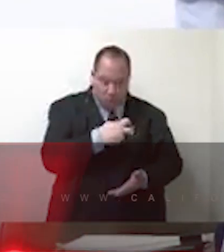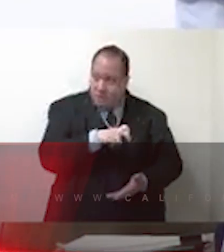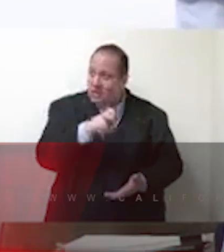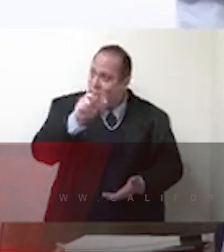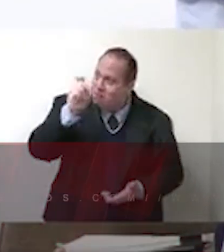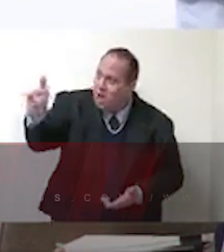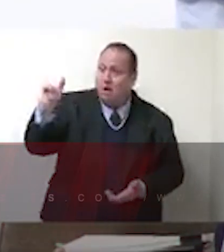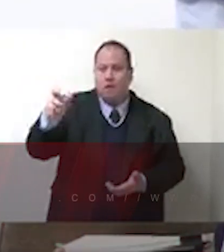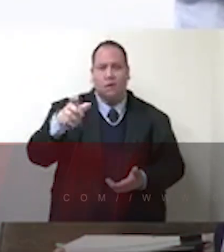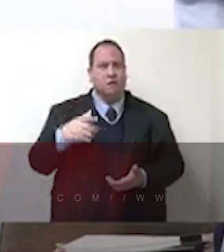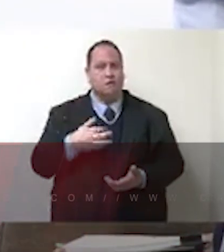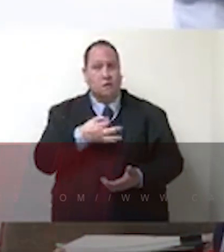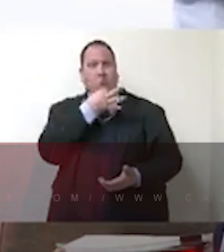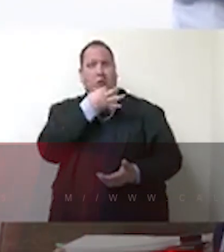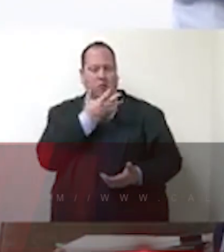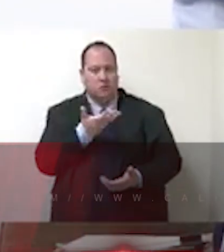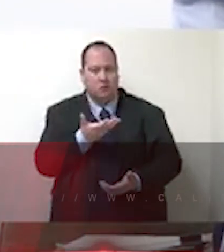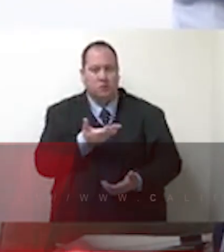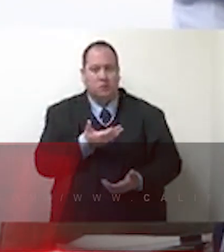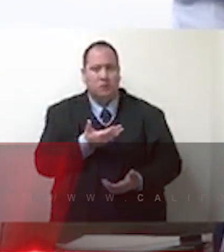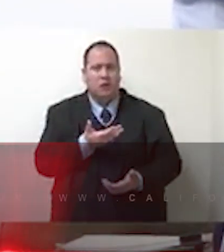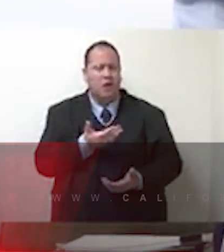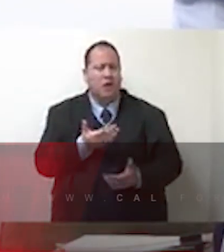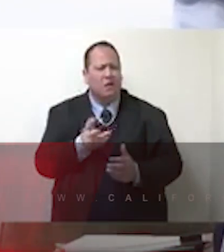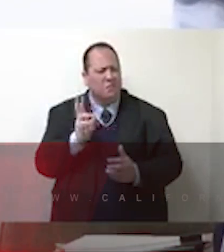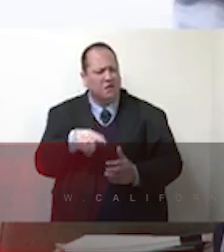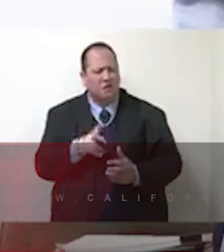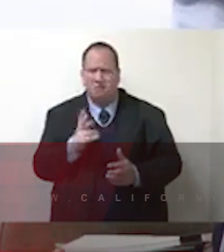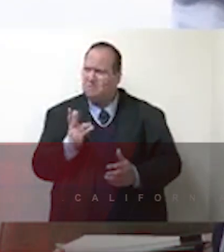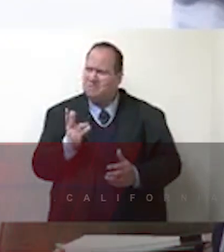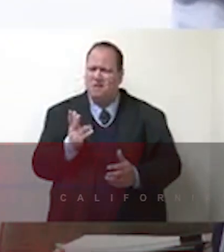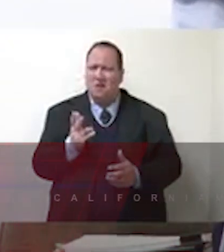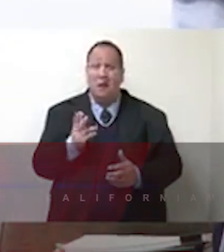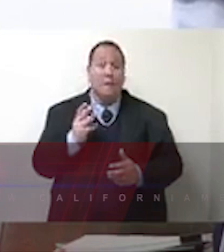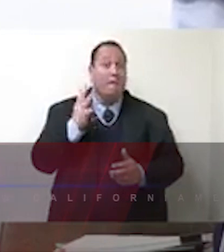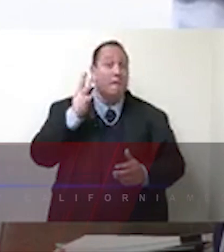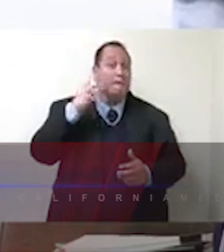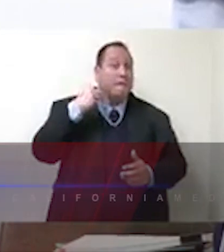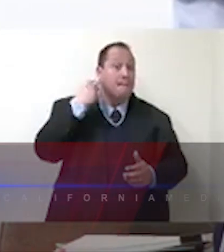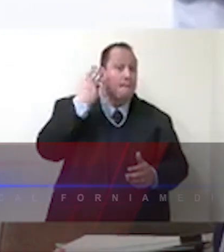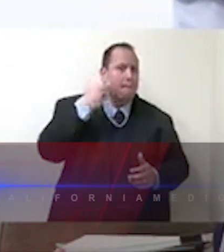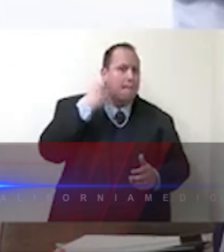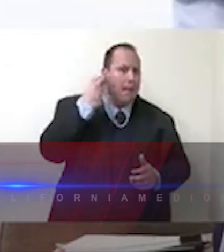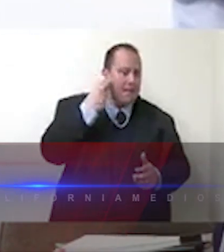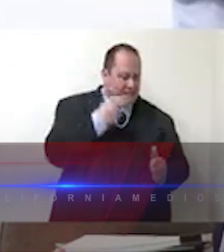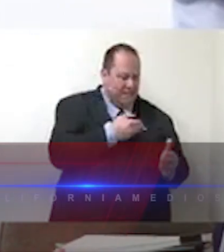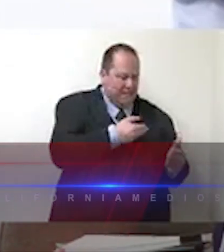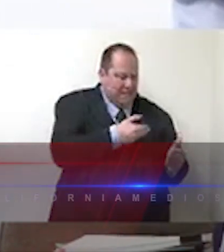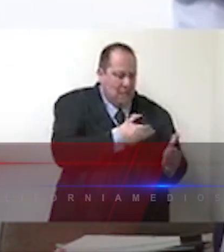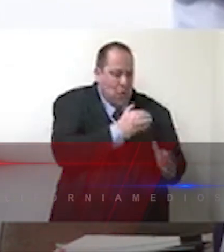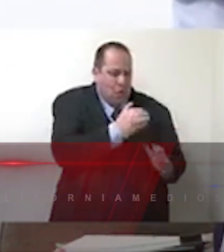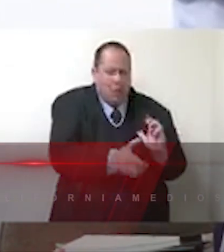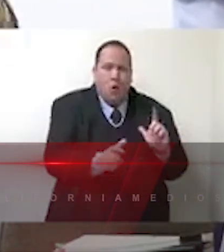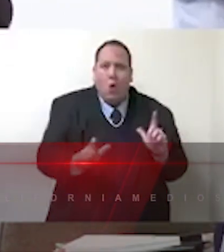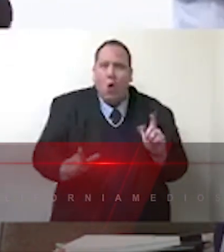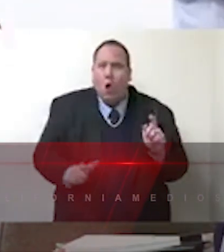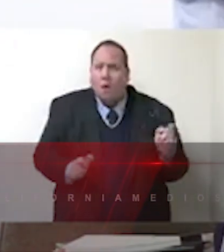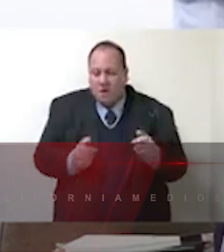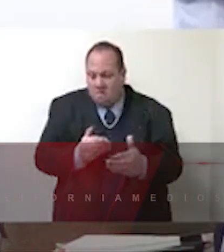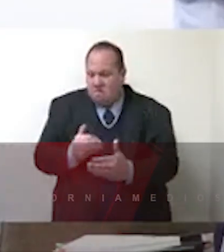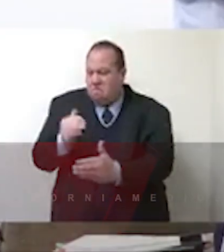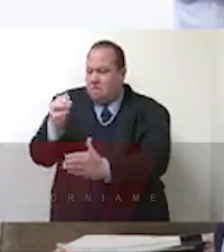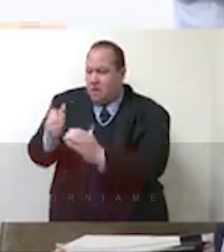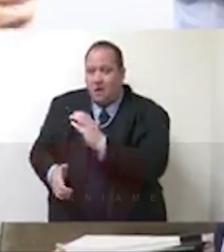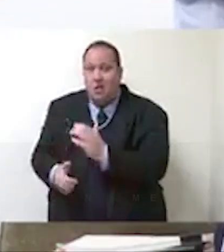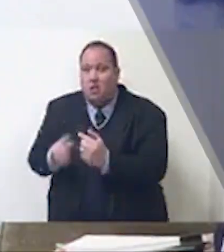emergencia, y casualmente estamos hablando de marzo, marzo ya para terminar la administración, cuando